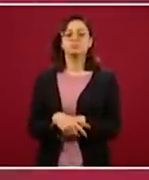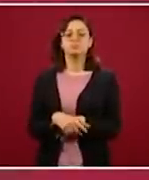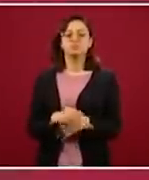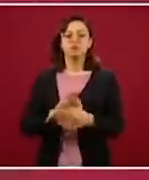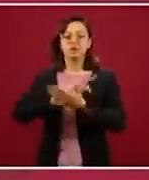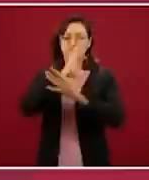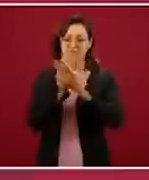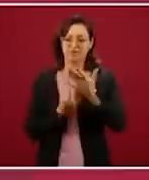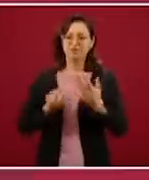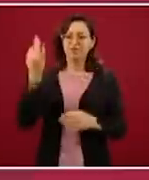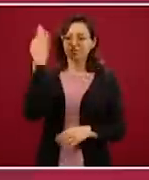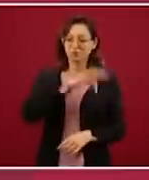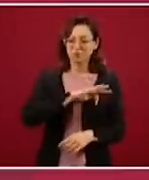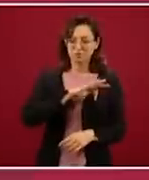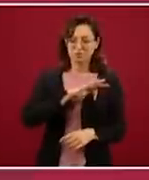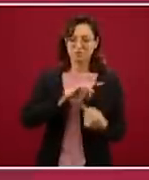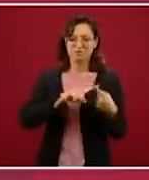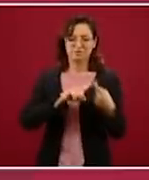facturas falsas